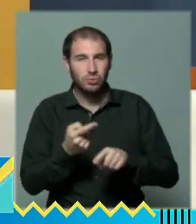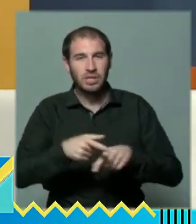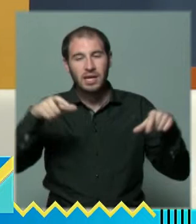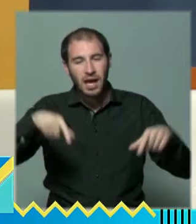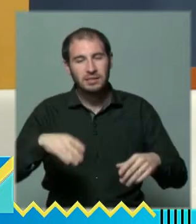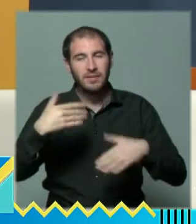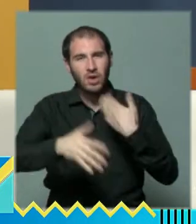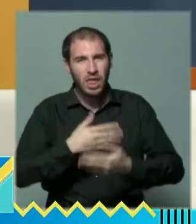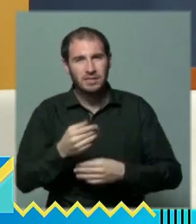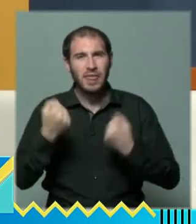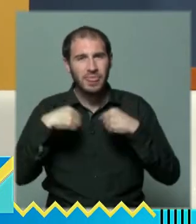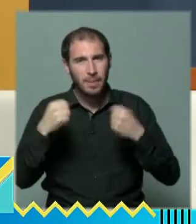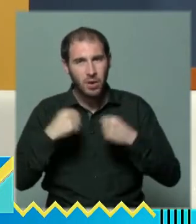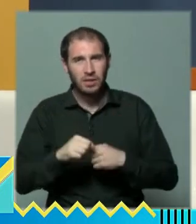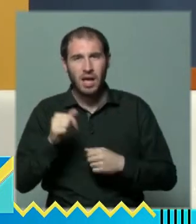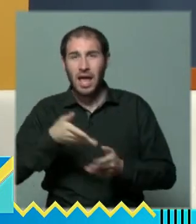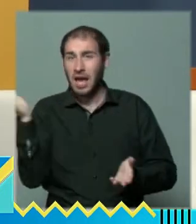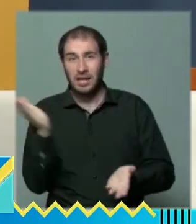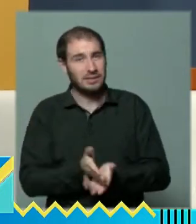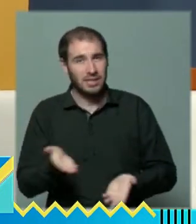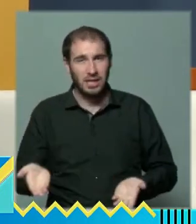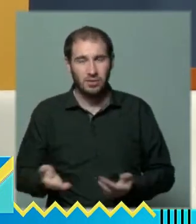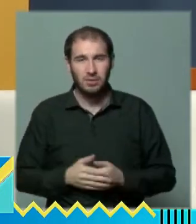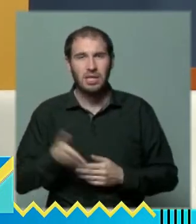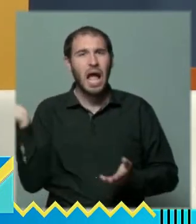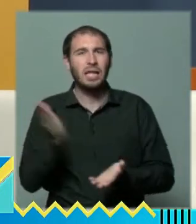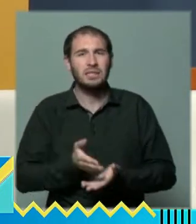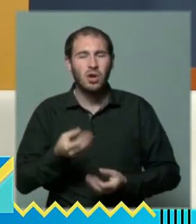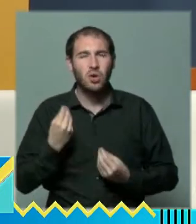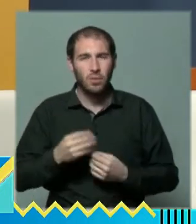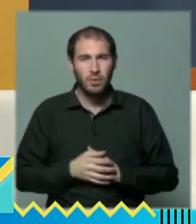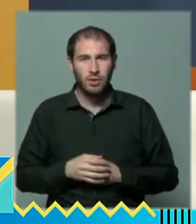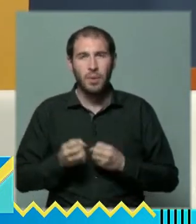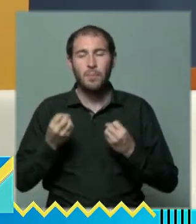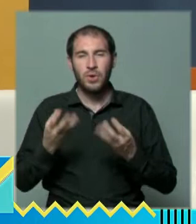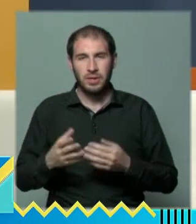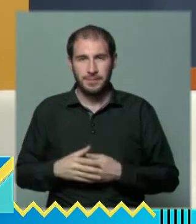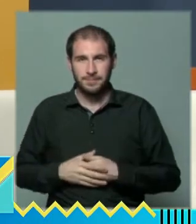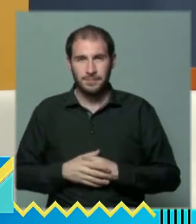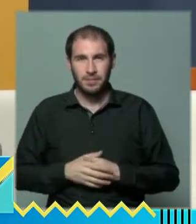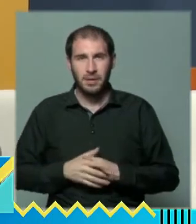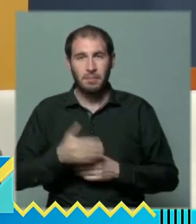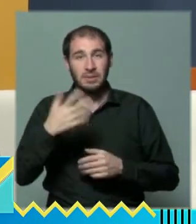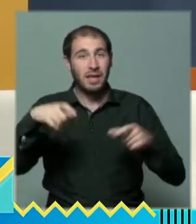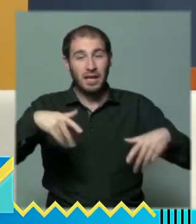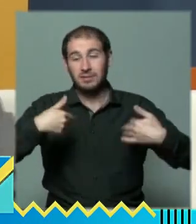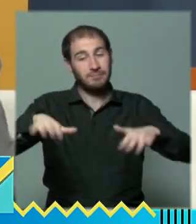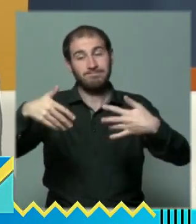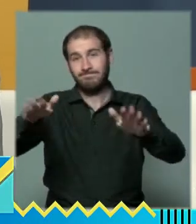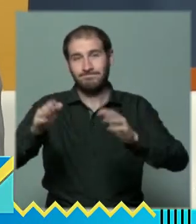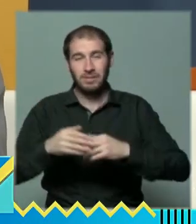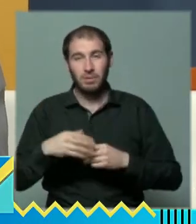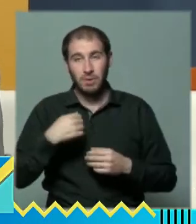cancha de fútbol, la violencia en el deporte hay que castigarla. A ver, y hay que castigarla y eso. ¿Y sabes por qué? Porque eso echa a la gente de la cancha, digamos. A ver,